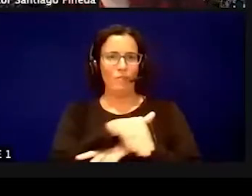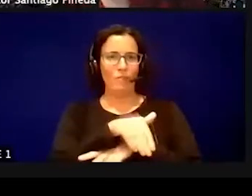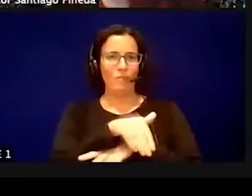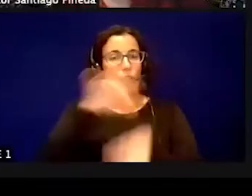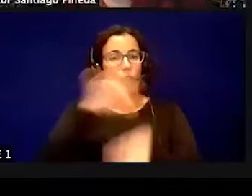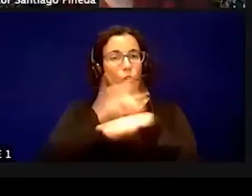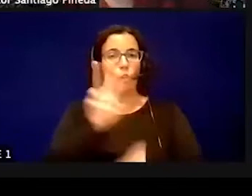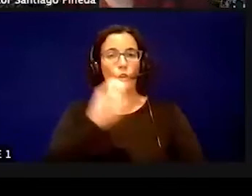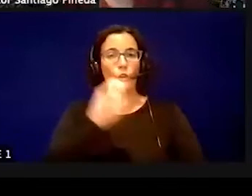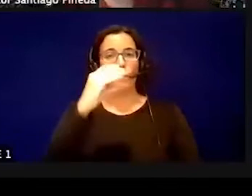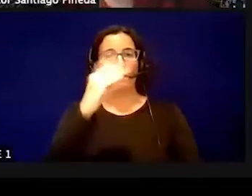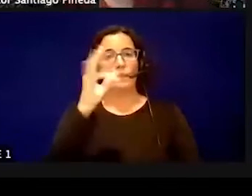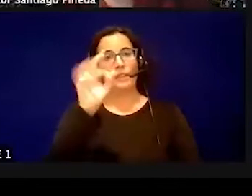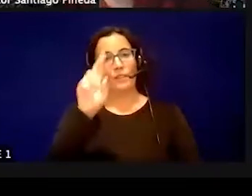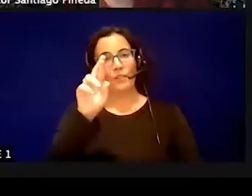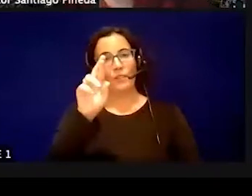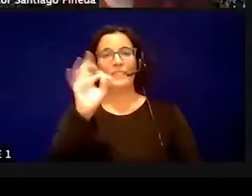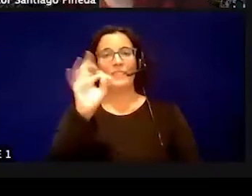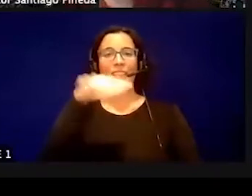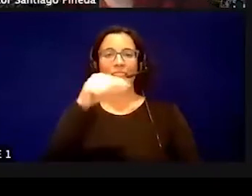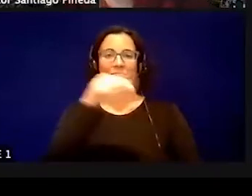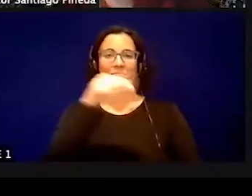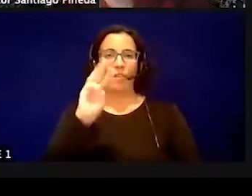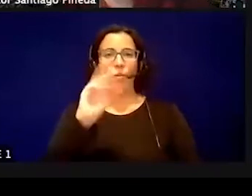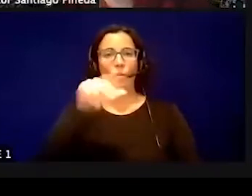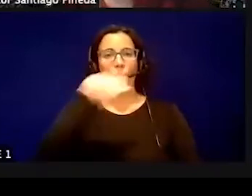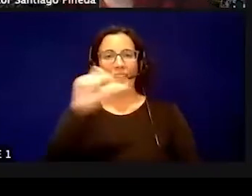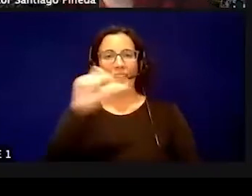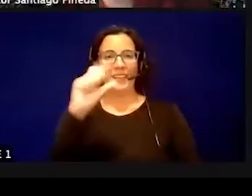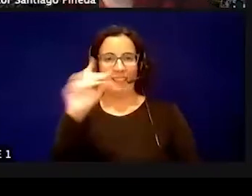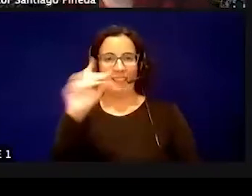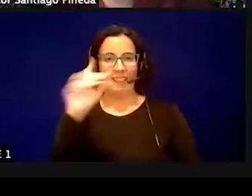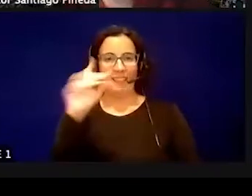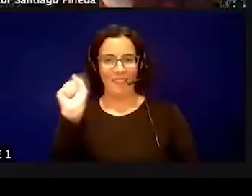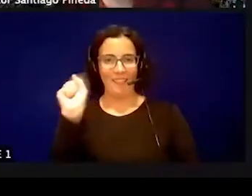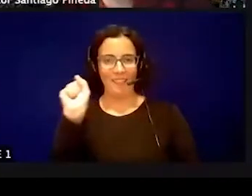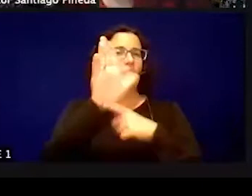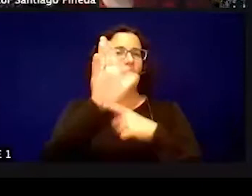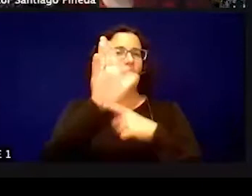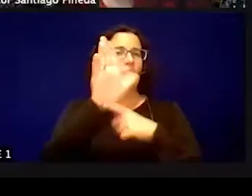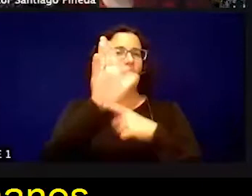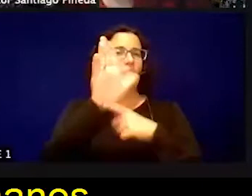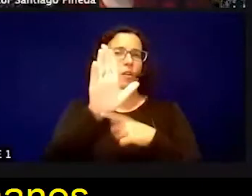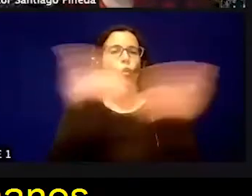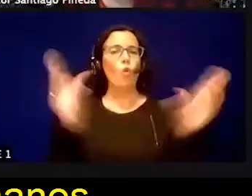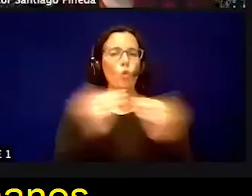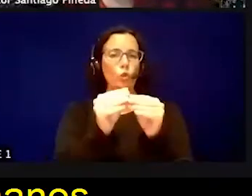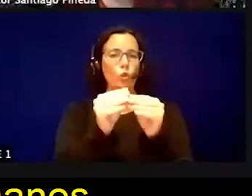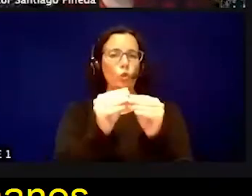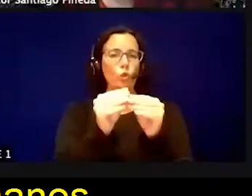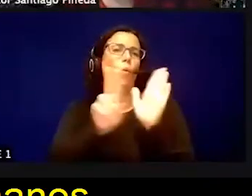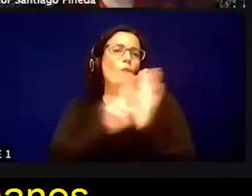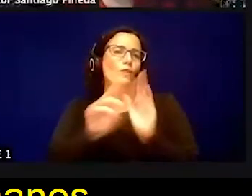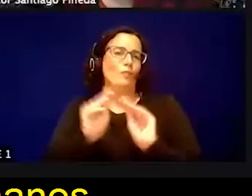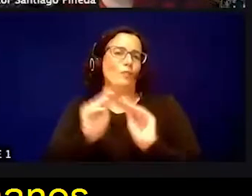Santiago Pineda. Es te voy a hacer una presentación, voy a hacer un pequeño extracto de su amplísimo currículum, ¿no? Emprendedor